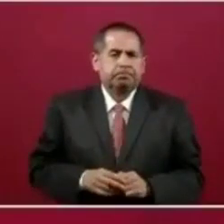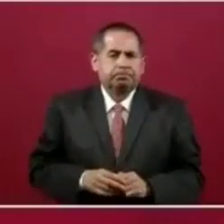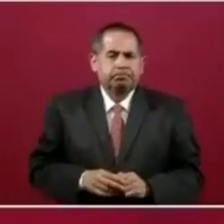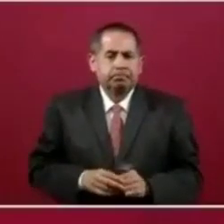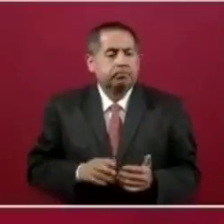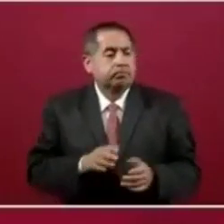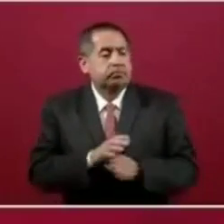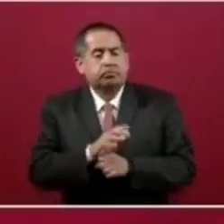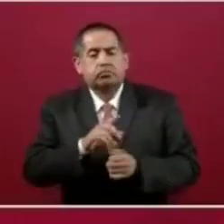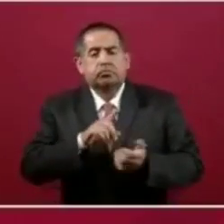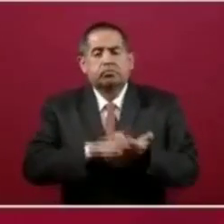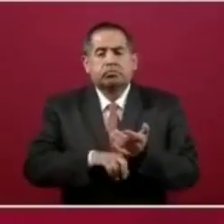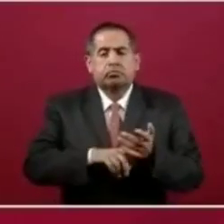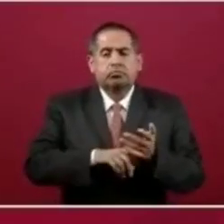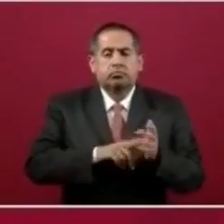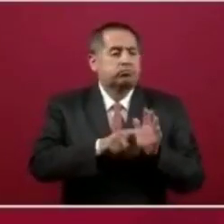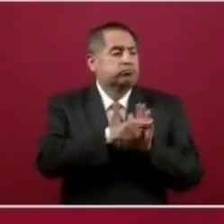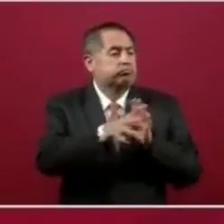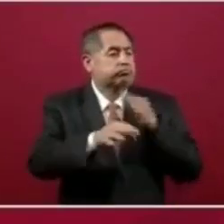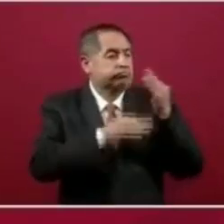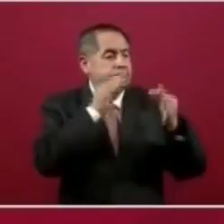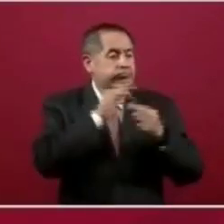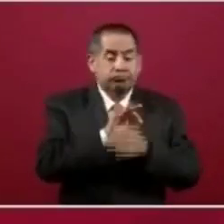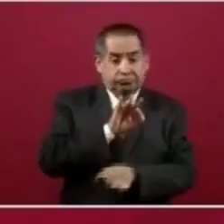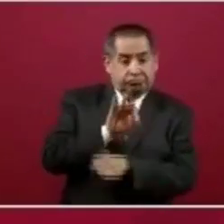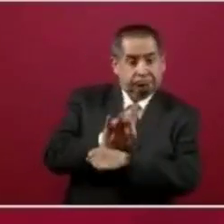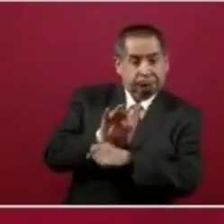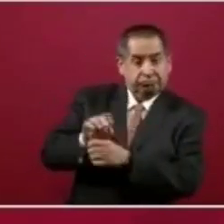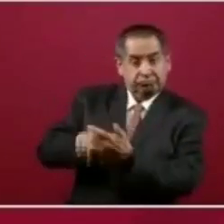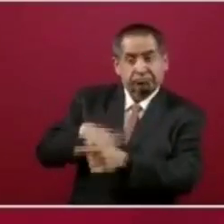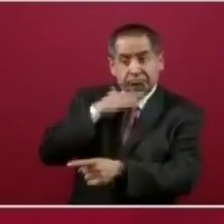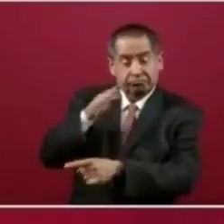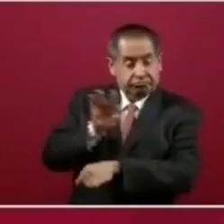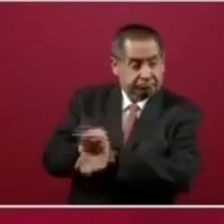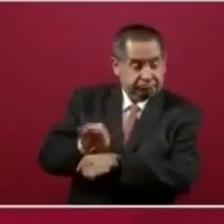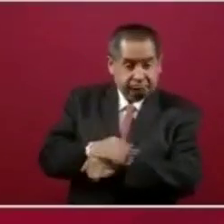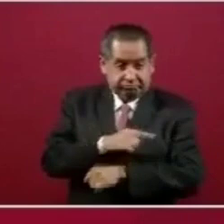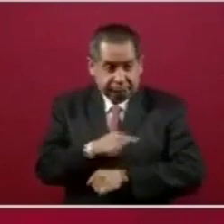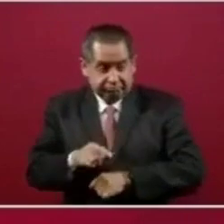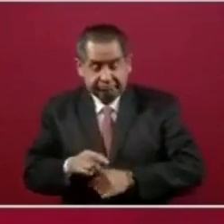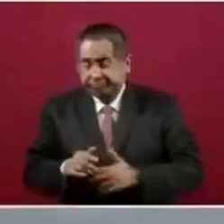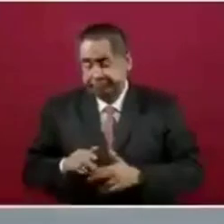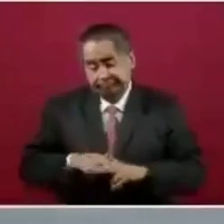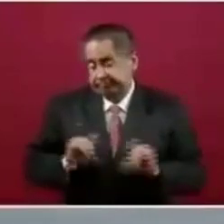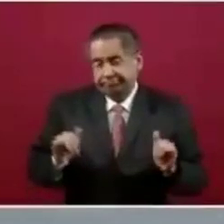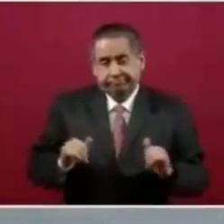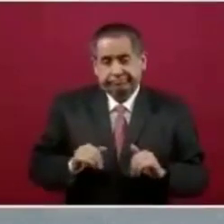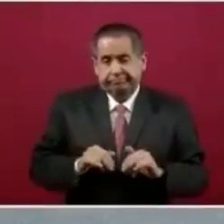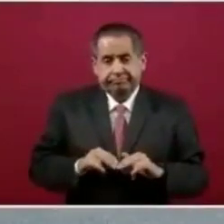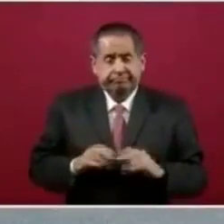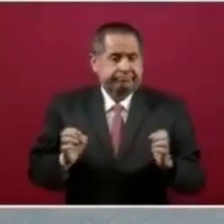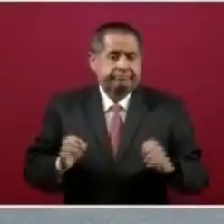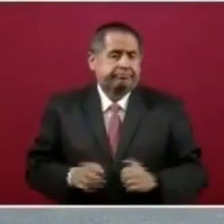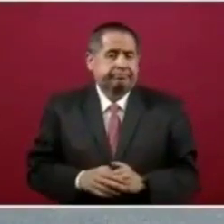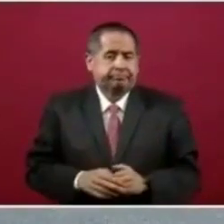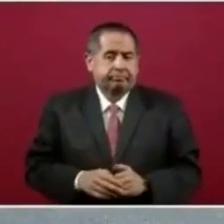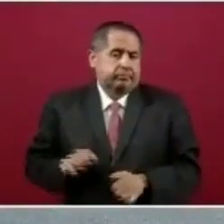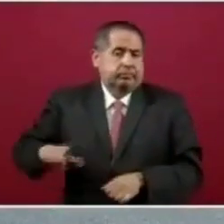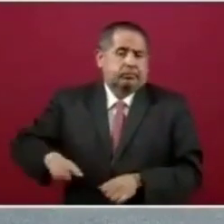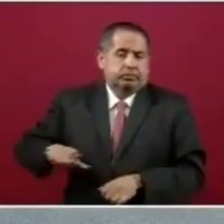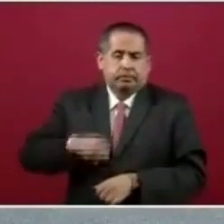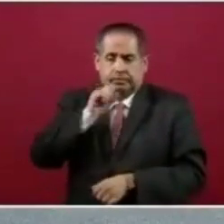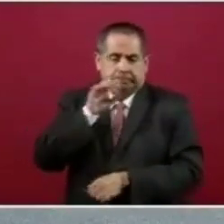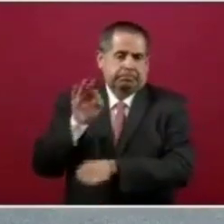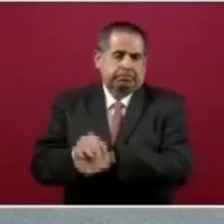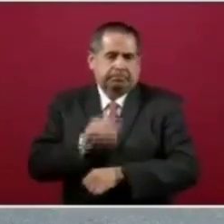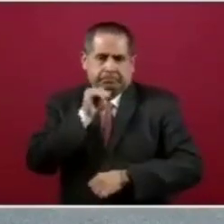¿Qué medio de información va a defender a un corrupto? Ninguno. El gobierno tampoco.